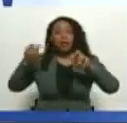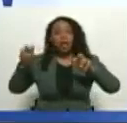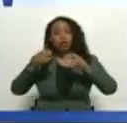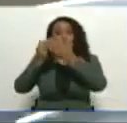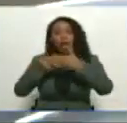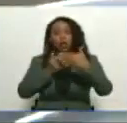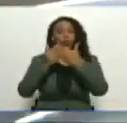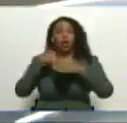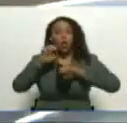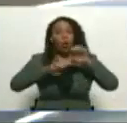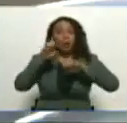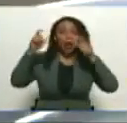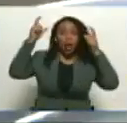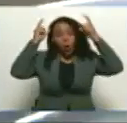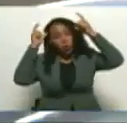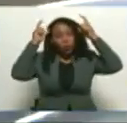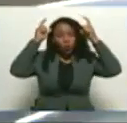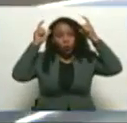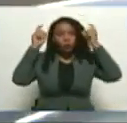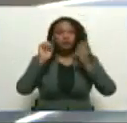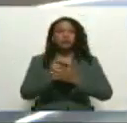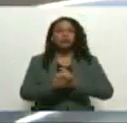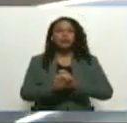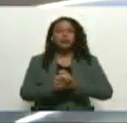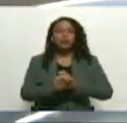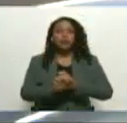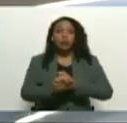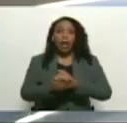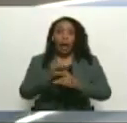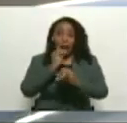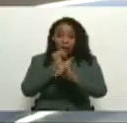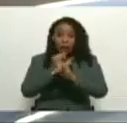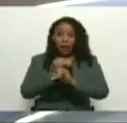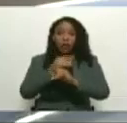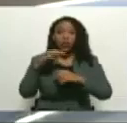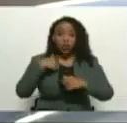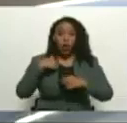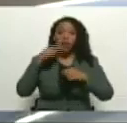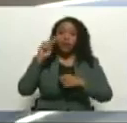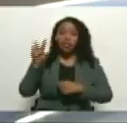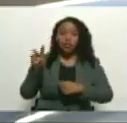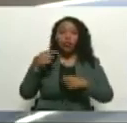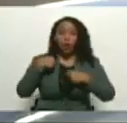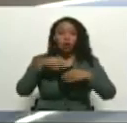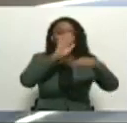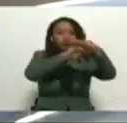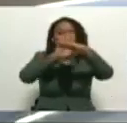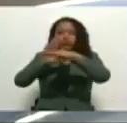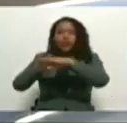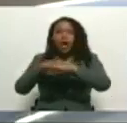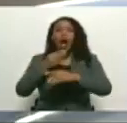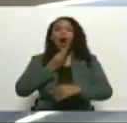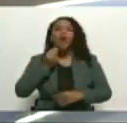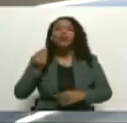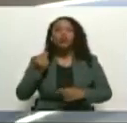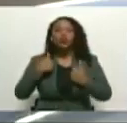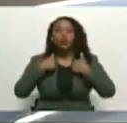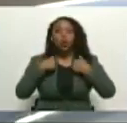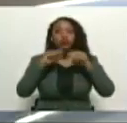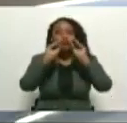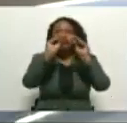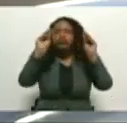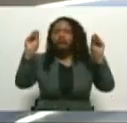tema suena, en redes el tema suena, y yo llamo a toda la juventud, sobre todo a la juventud, bueno,